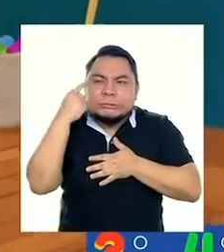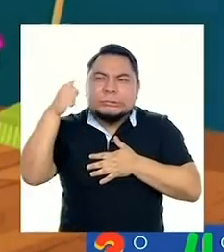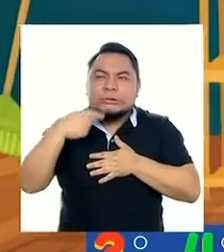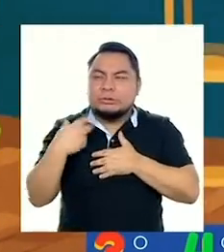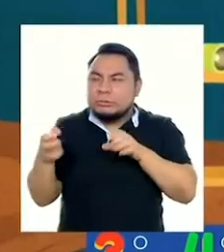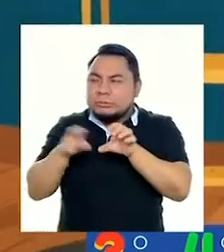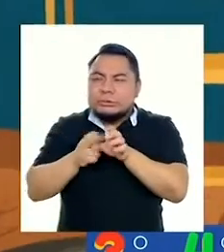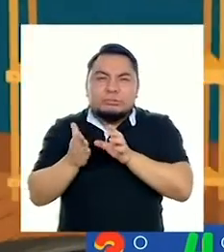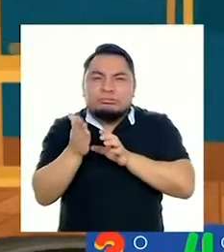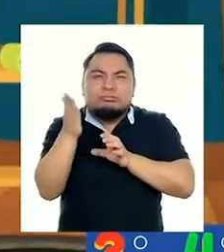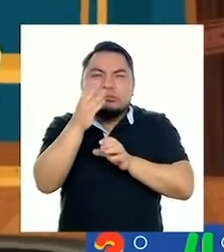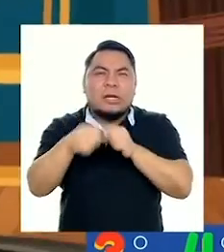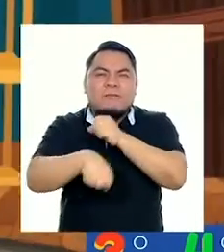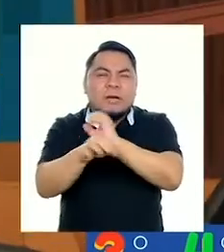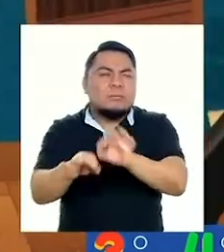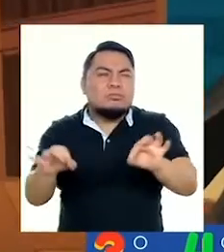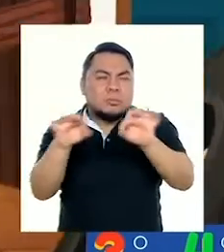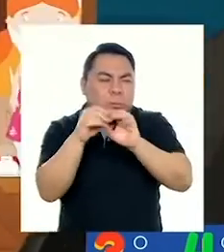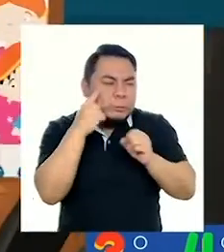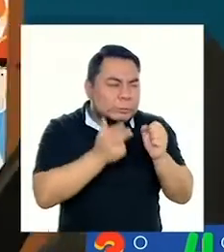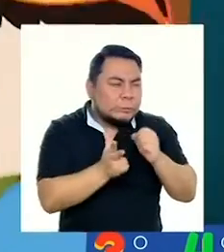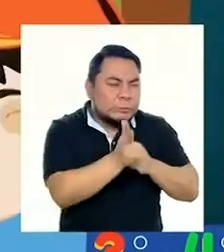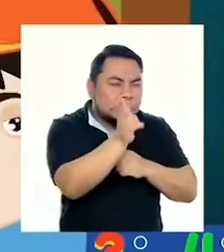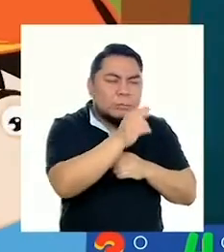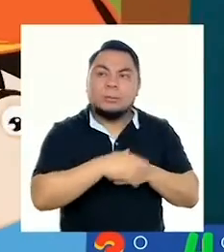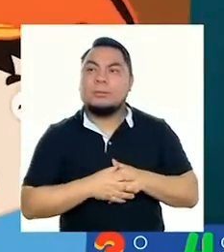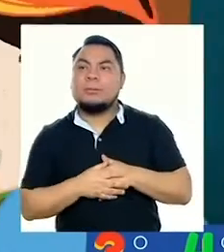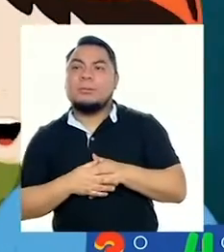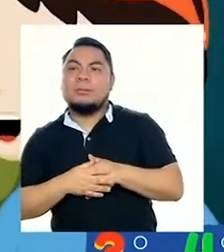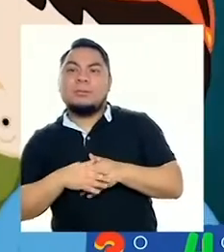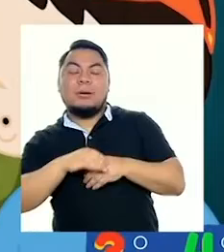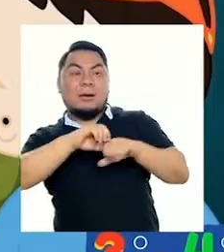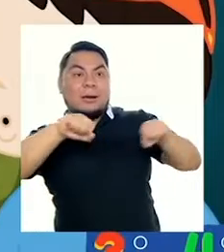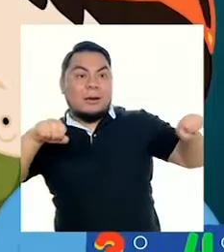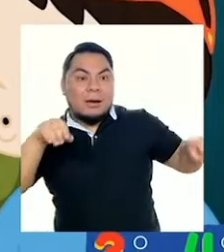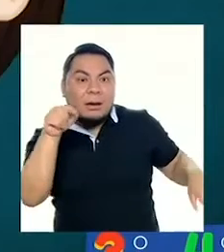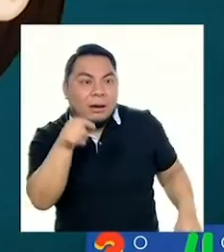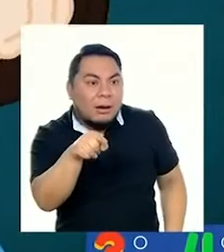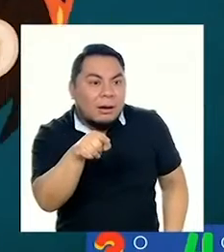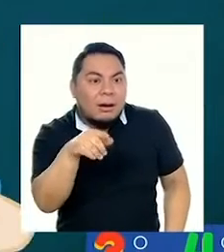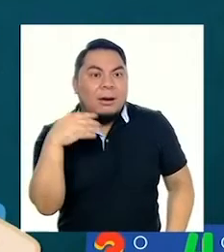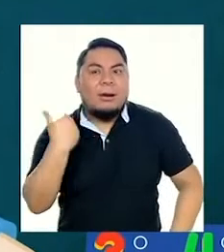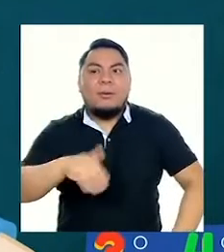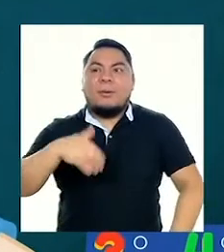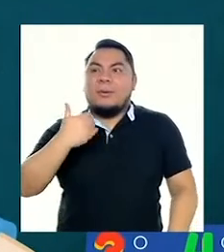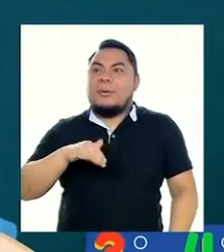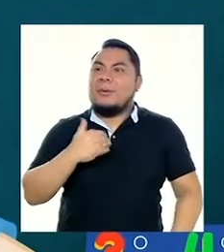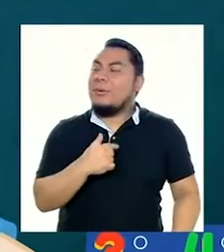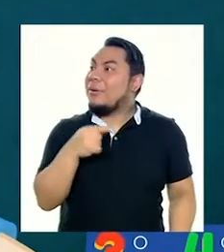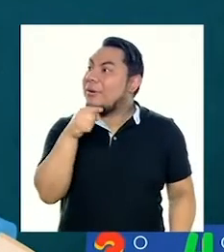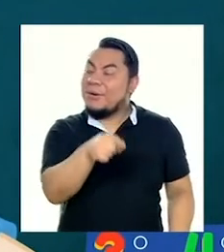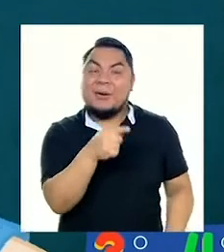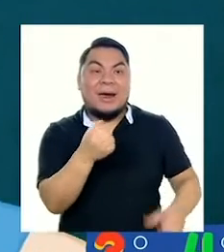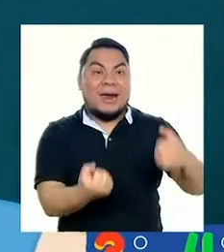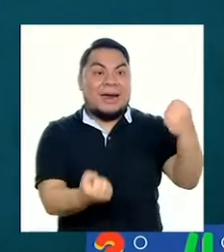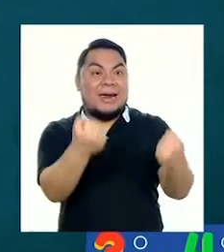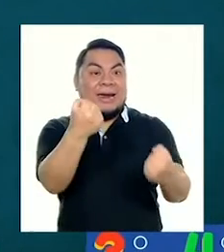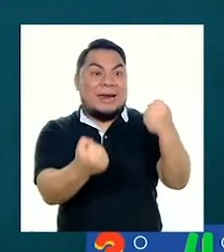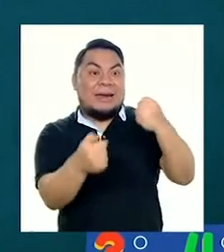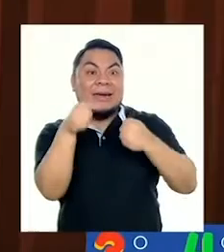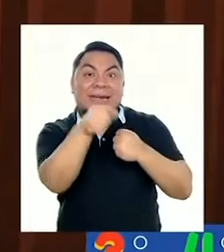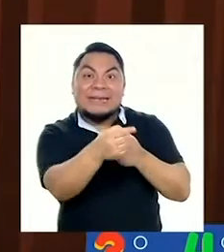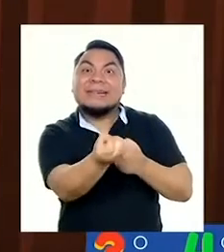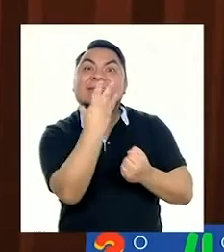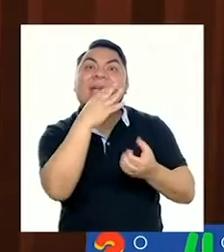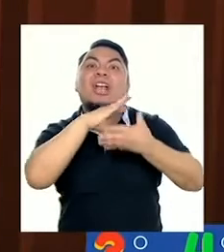llegar a un partido muy importante. Así que tuve que tomar una ruta más. ¡Wow! Tenemos que hacer que los autos nos cuenten su